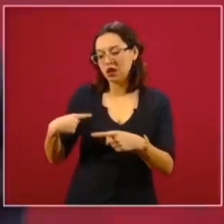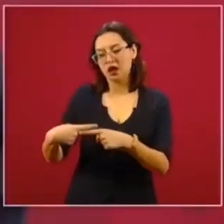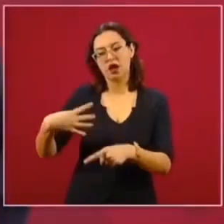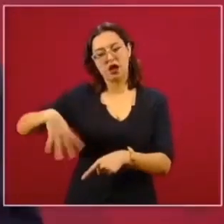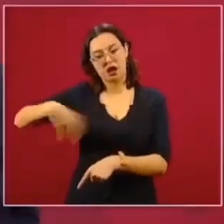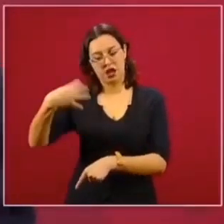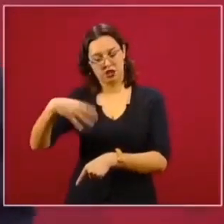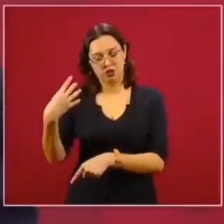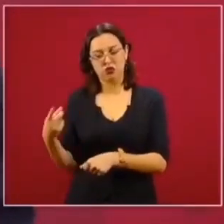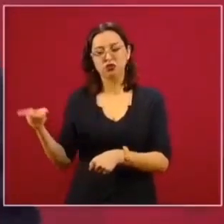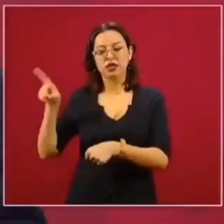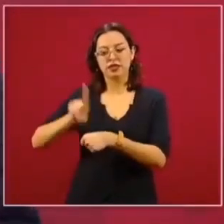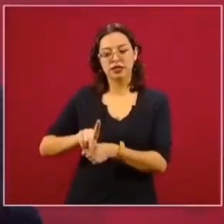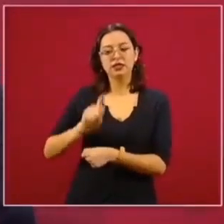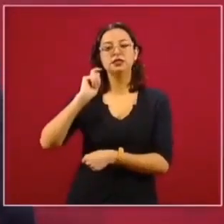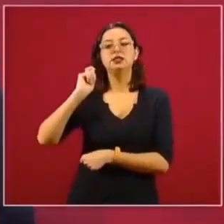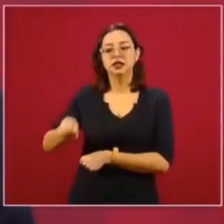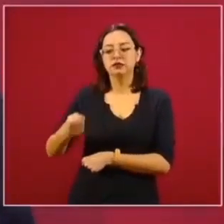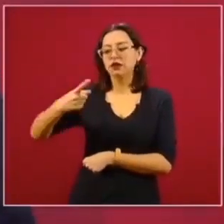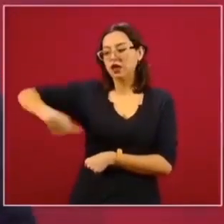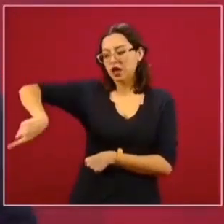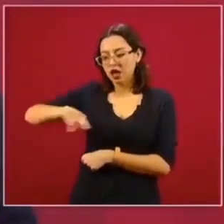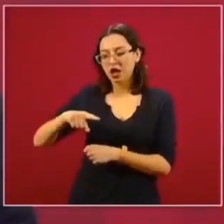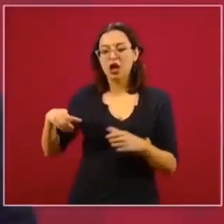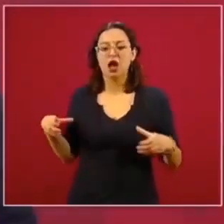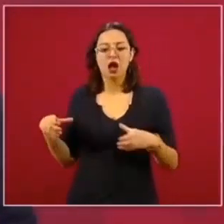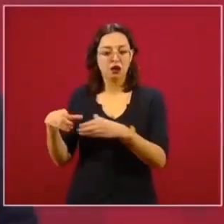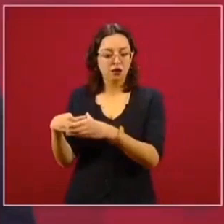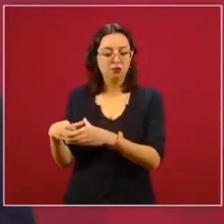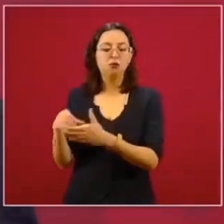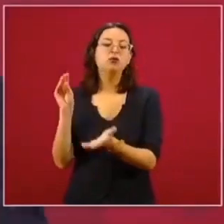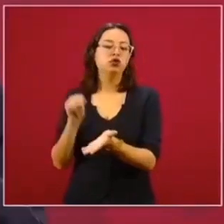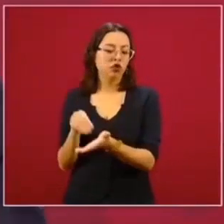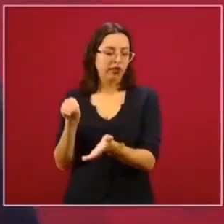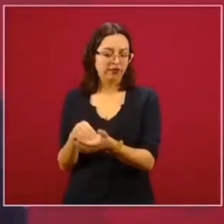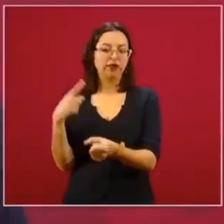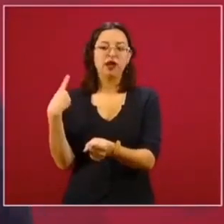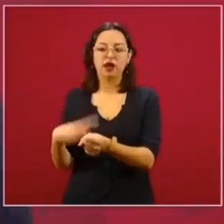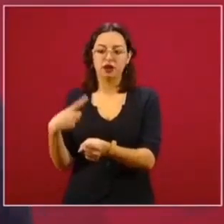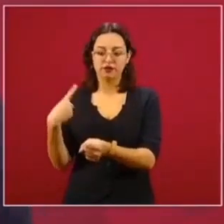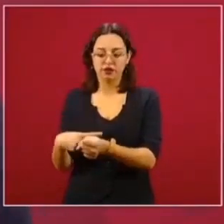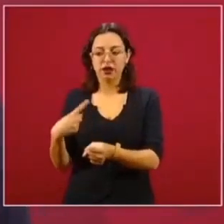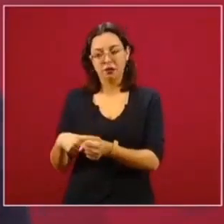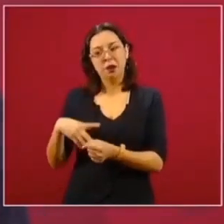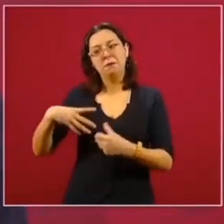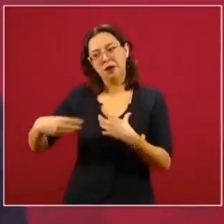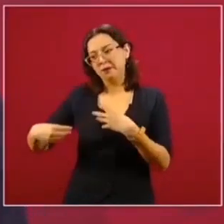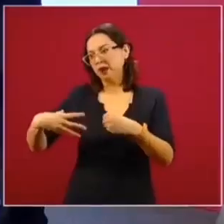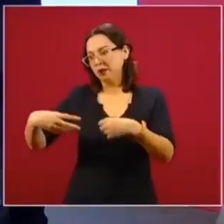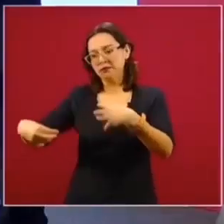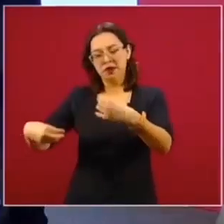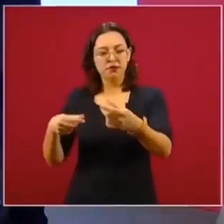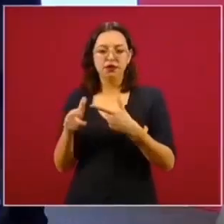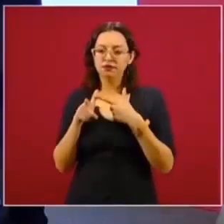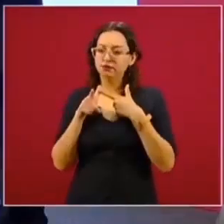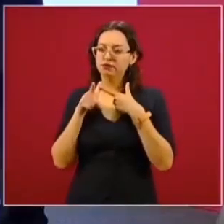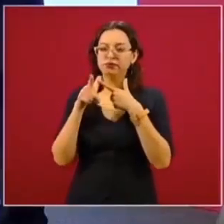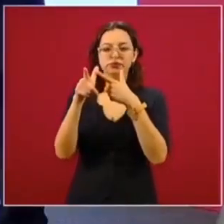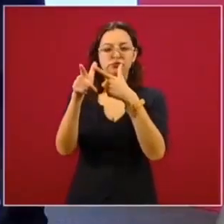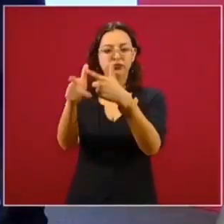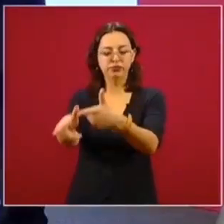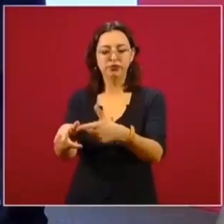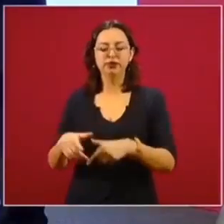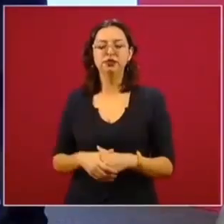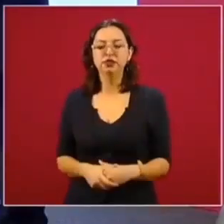14 días son los casos activos o las personas que enfermaron recientemente y que están impulsando la transmisión de la enfermedad